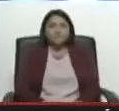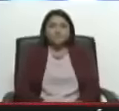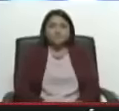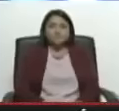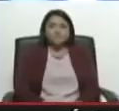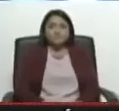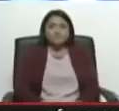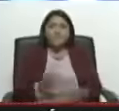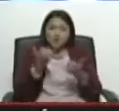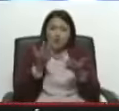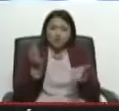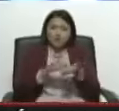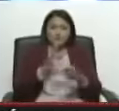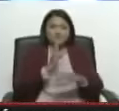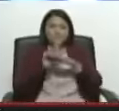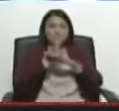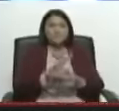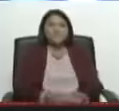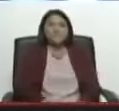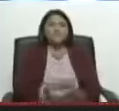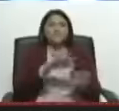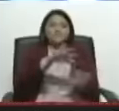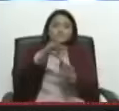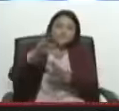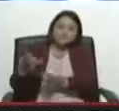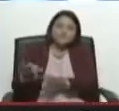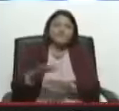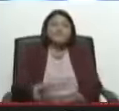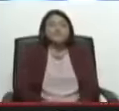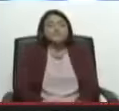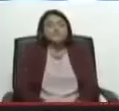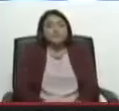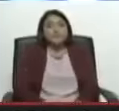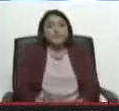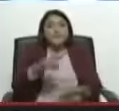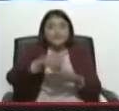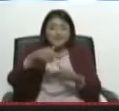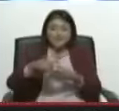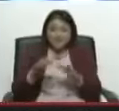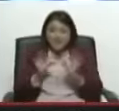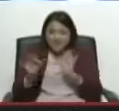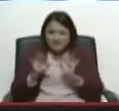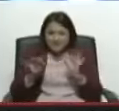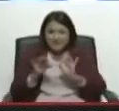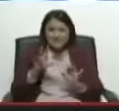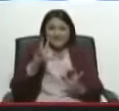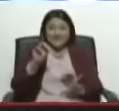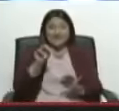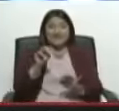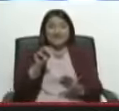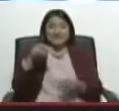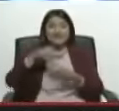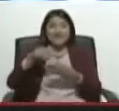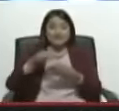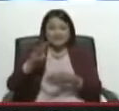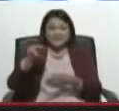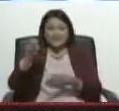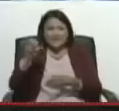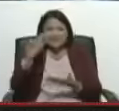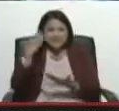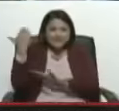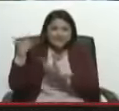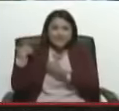Hacemos un nuevo paréntesis. Quien inicia elecciones y de manera transparente y prepara las número 30 en los últimos 24 años es el CNE. Vamos a verlo.